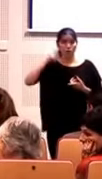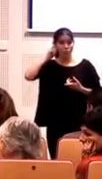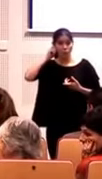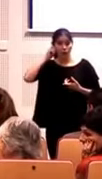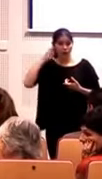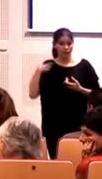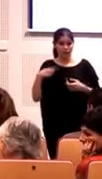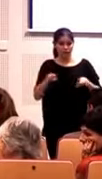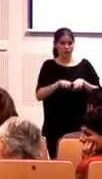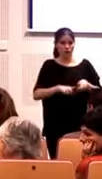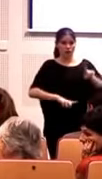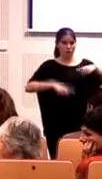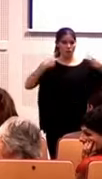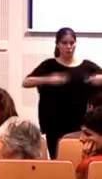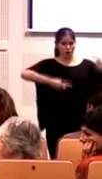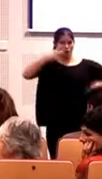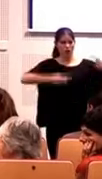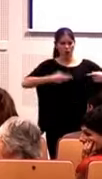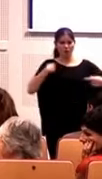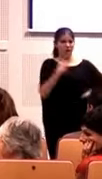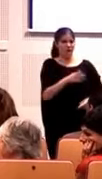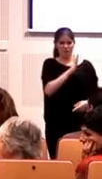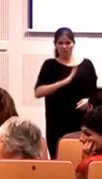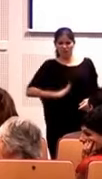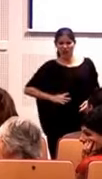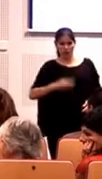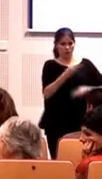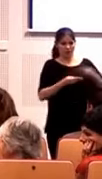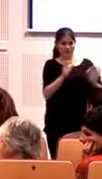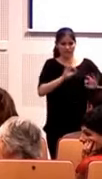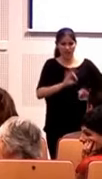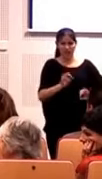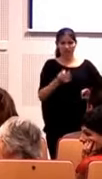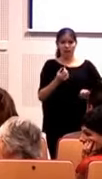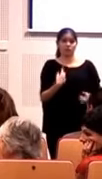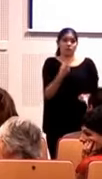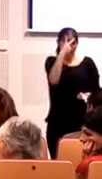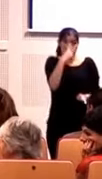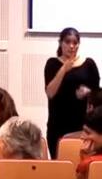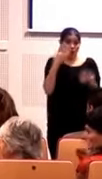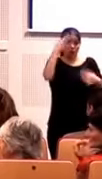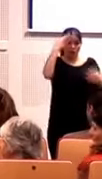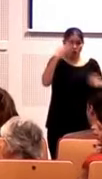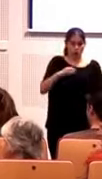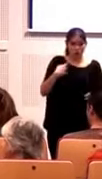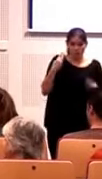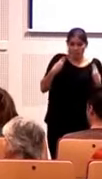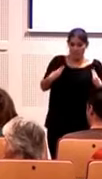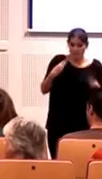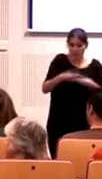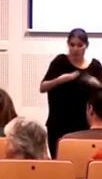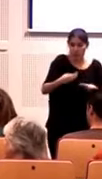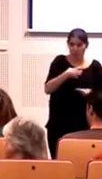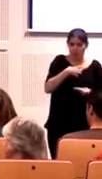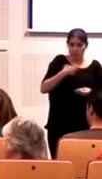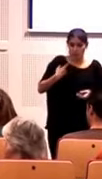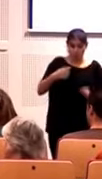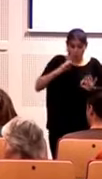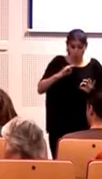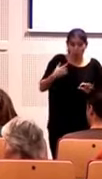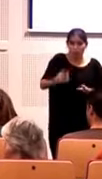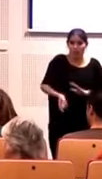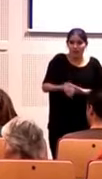Empezaron a tener problemas en casa, es que míralo, es que eres un perro, es que no haces nada. Coño, si se ha quedado ciego, pues no va a hacer lo mismo que hacía cuando pase un tiempo, pues aún, pero sí, acabando de ser